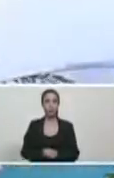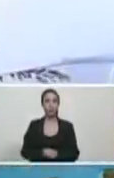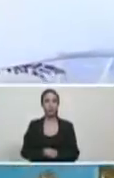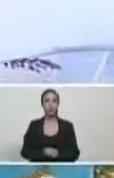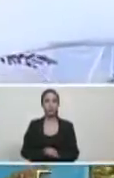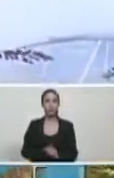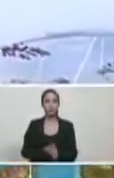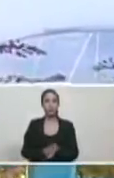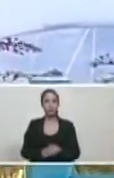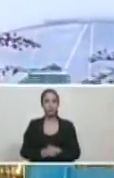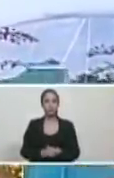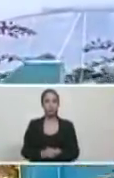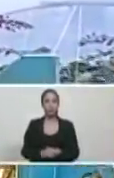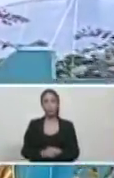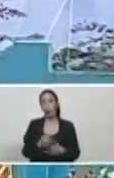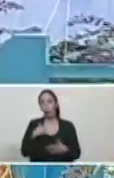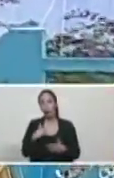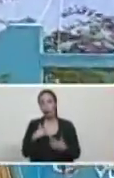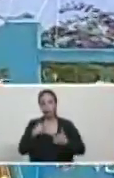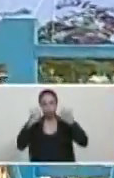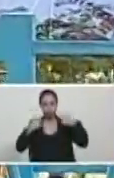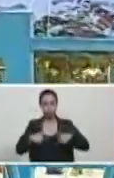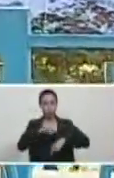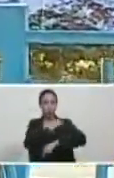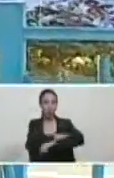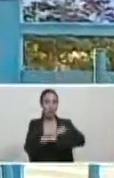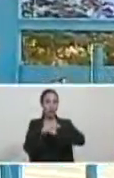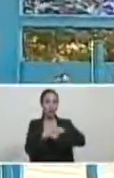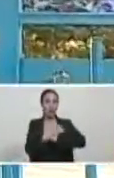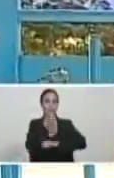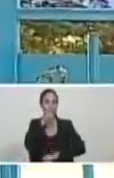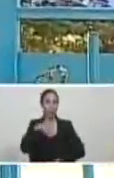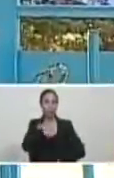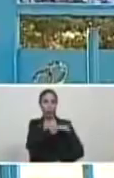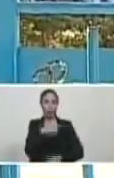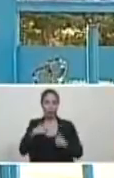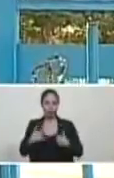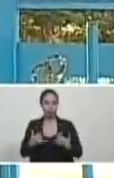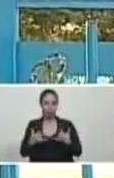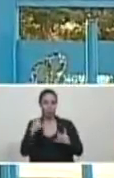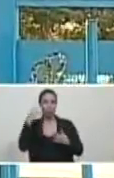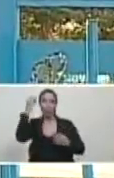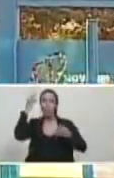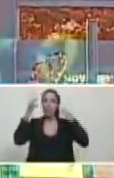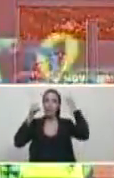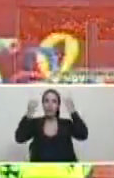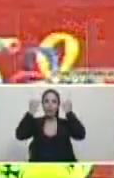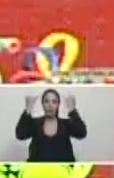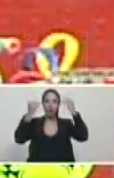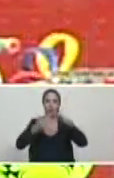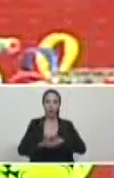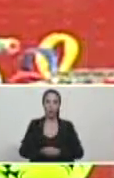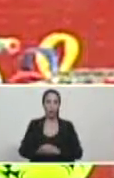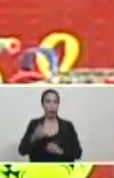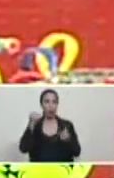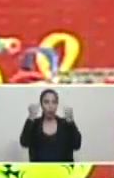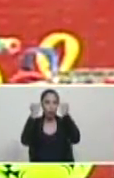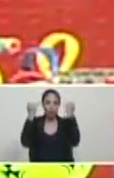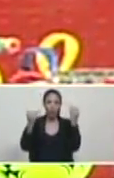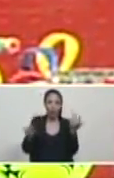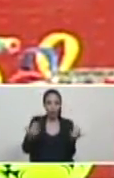La resistencia de un pueblo se demuestra en su creatividad. A través de la creatividad,